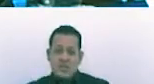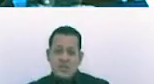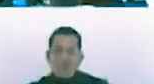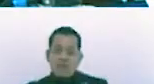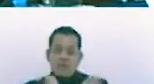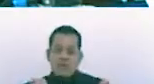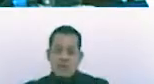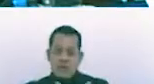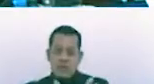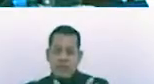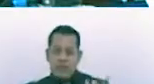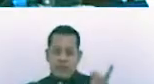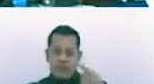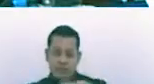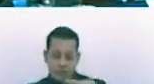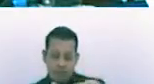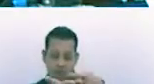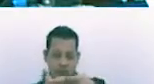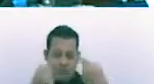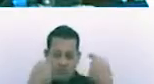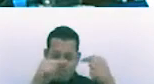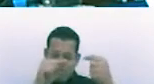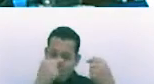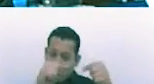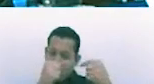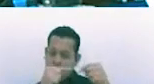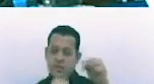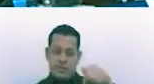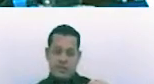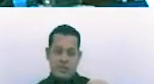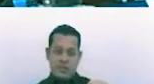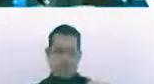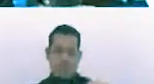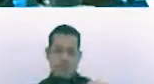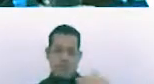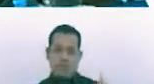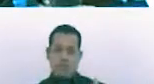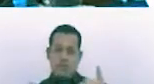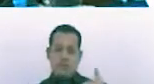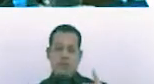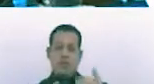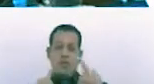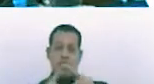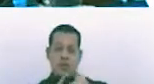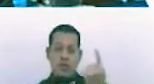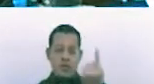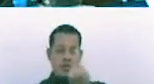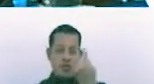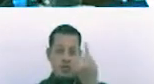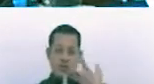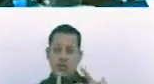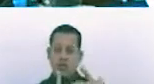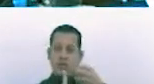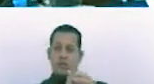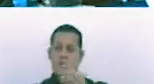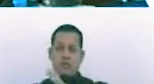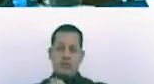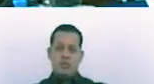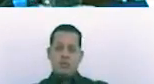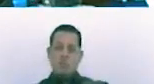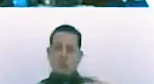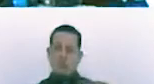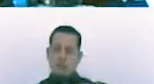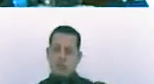de encauzar el debate en este parlamento, pero con la única finalidad de que los